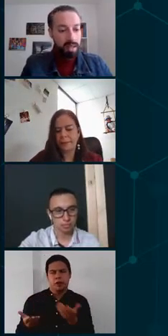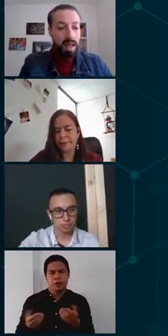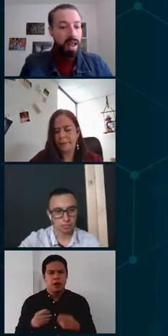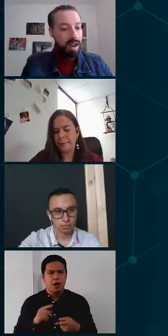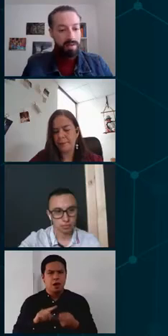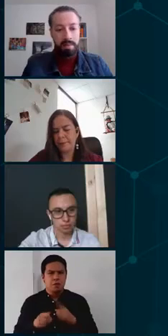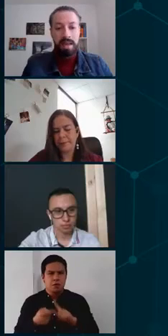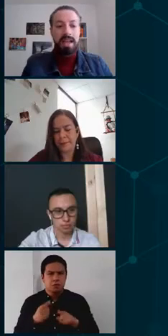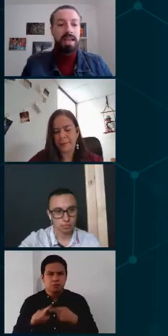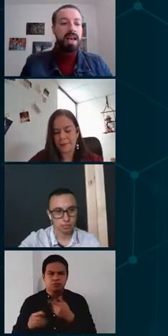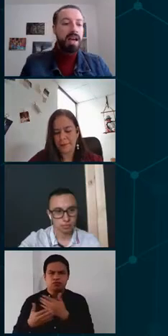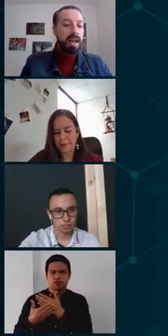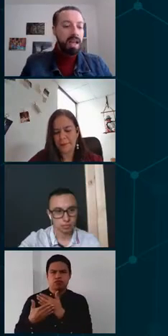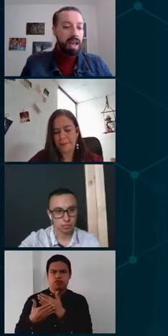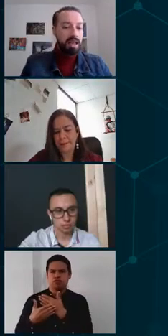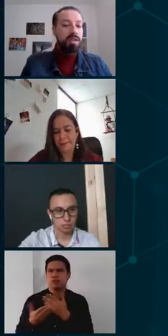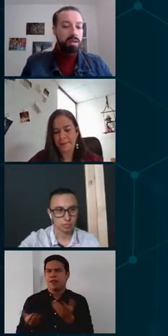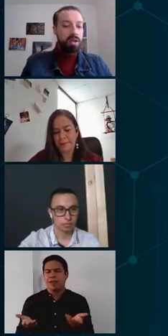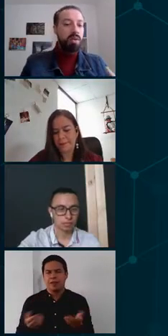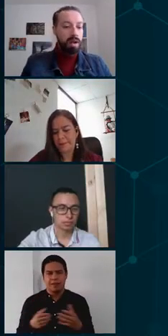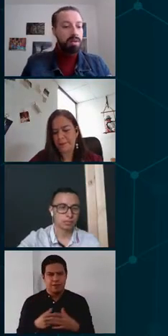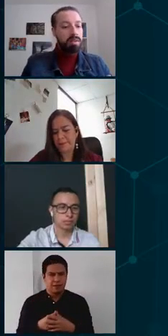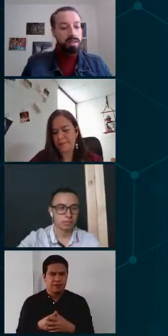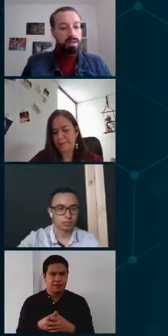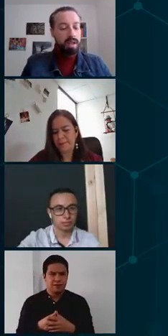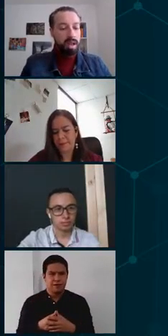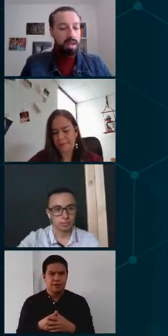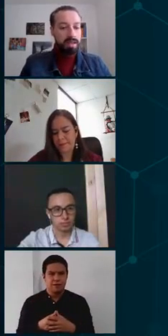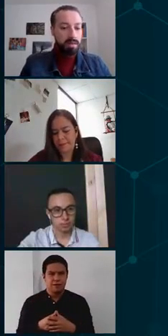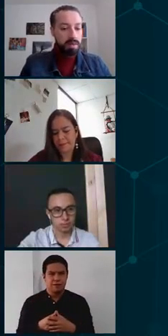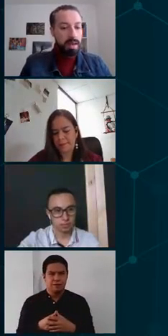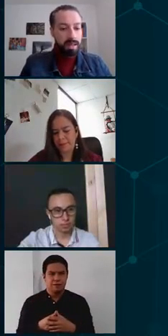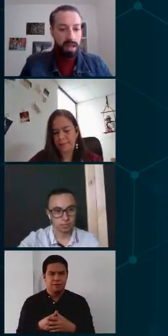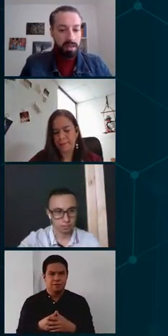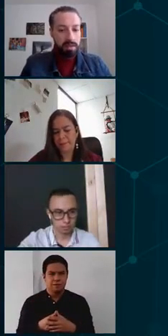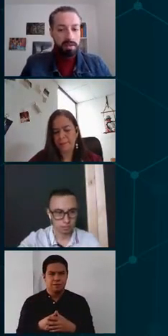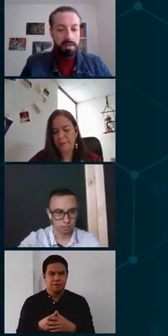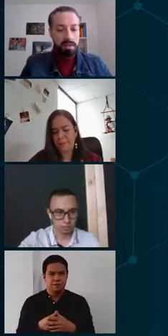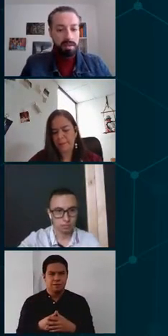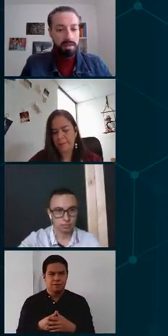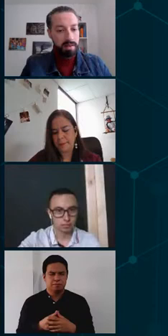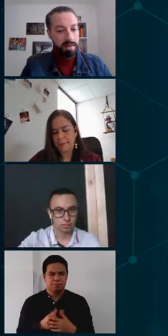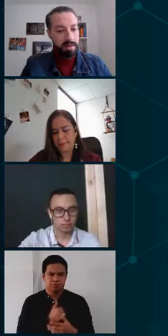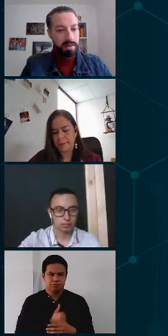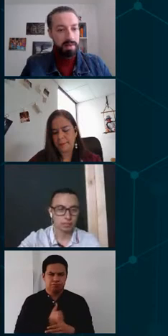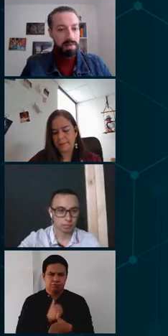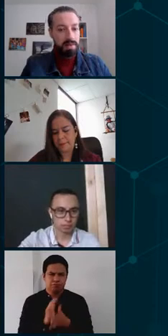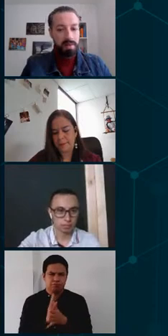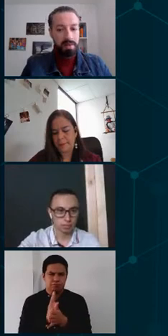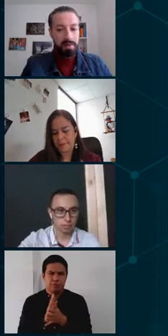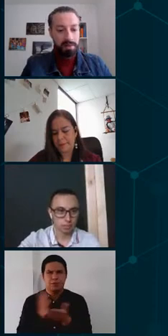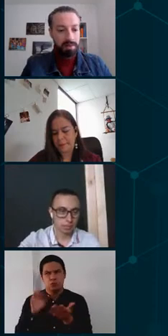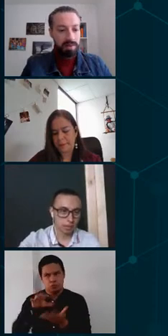amigos? ¿Qué dice la familia? En torno como al contexto que estamos planteando.